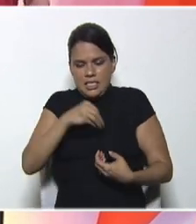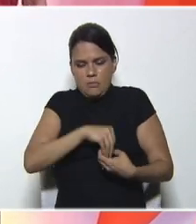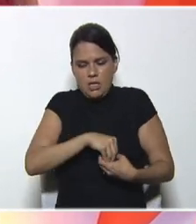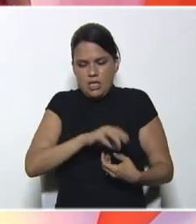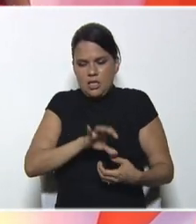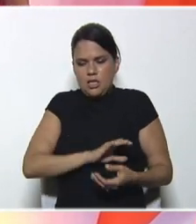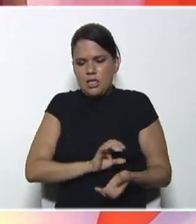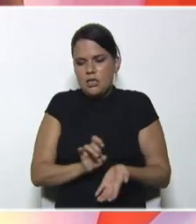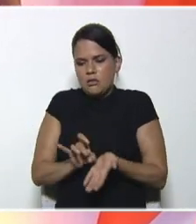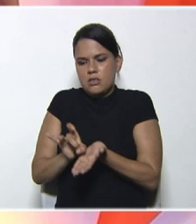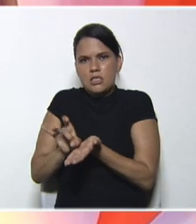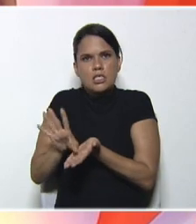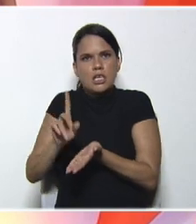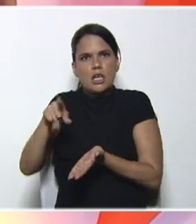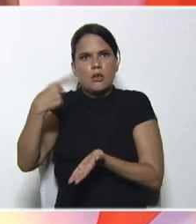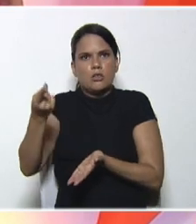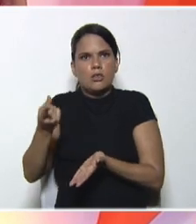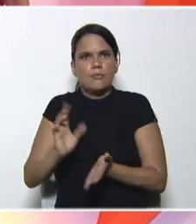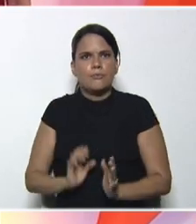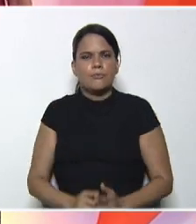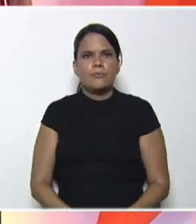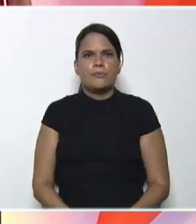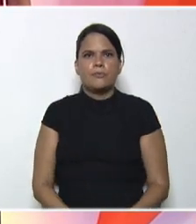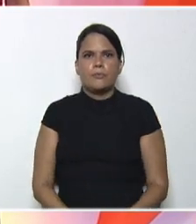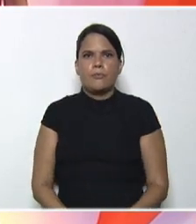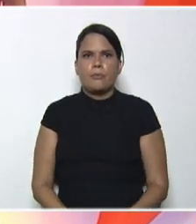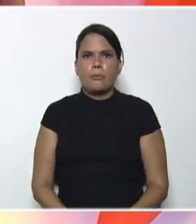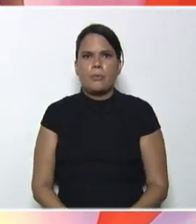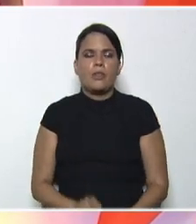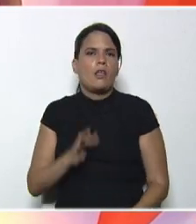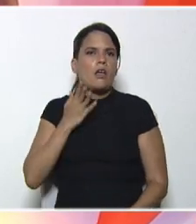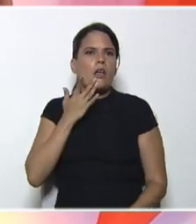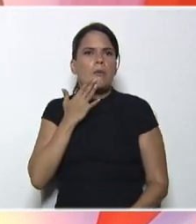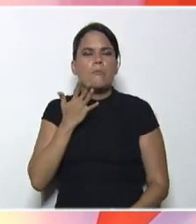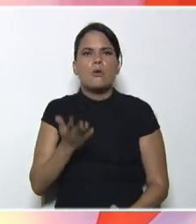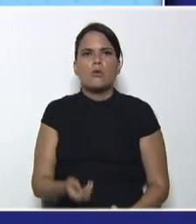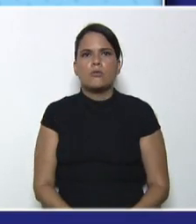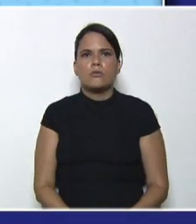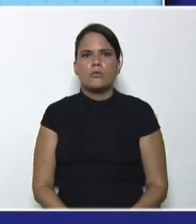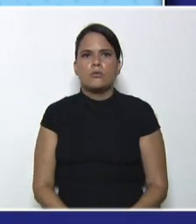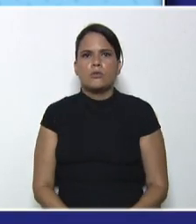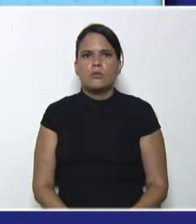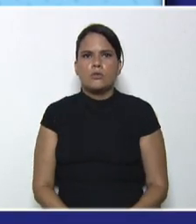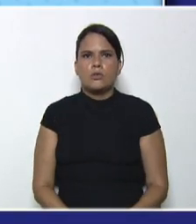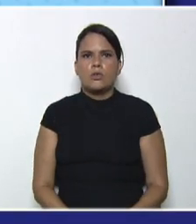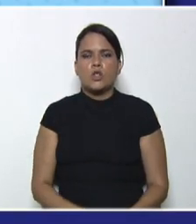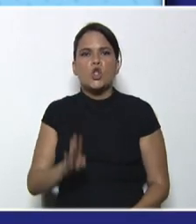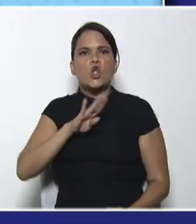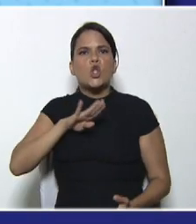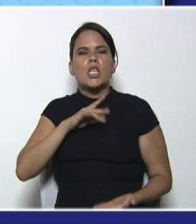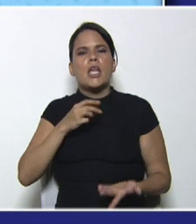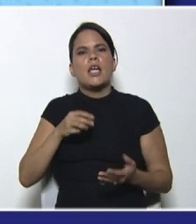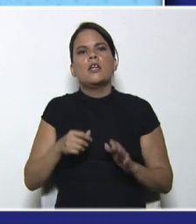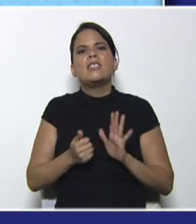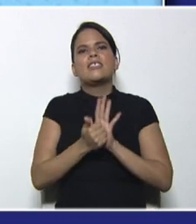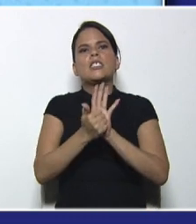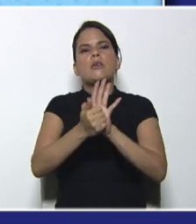baile. ¿Bien? Aquí tenemos un ejemplo donde el magnesio